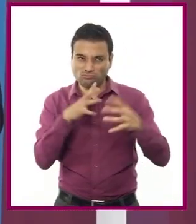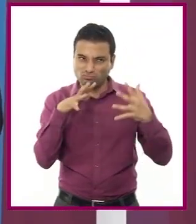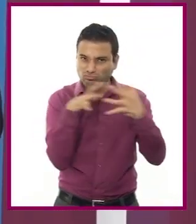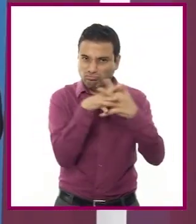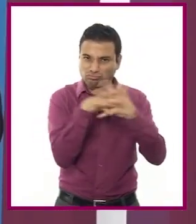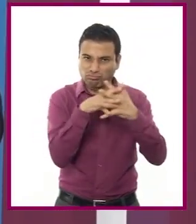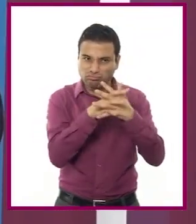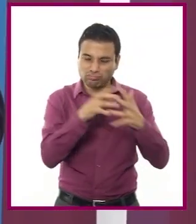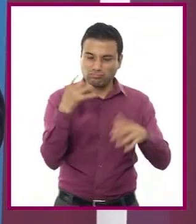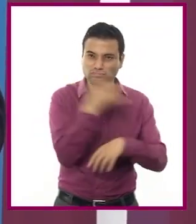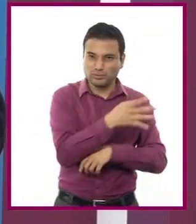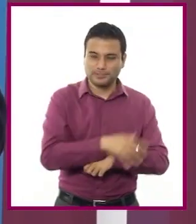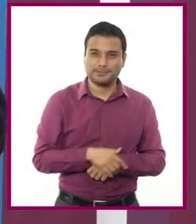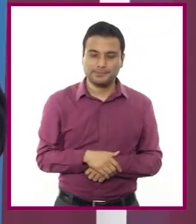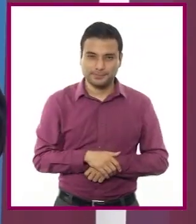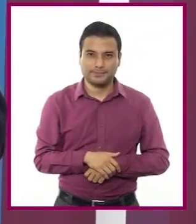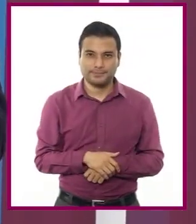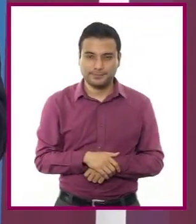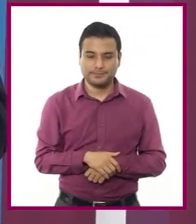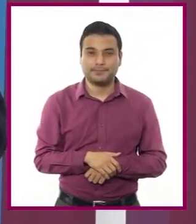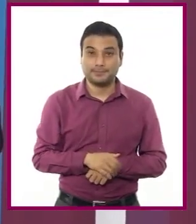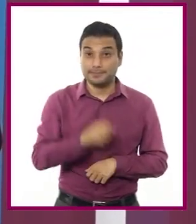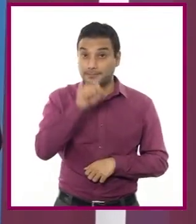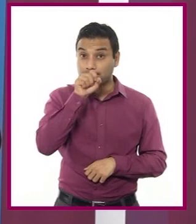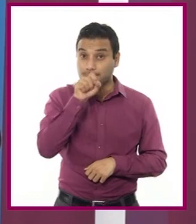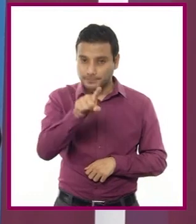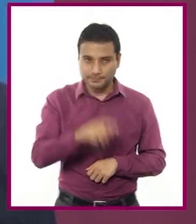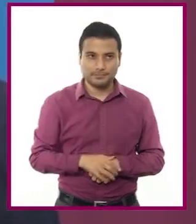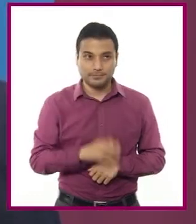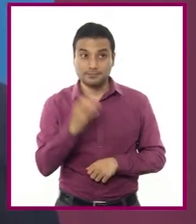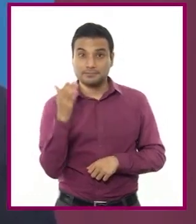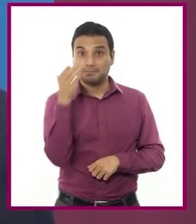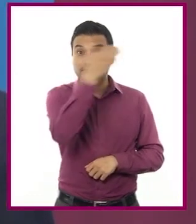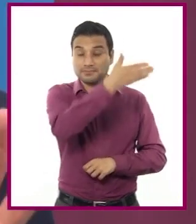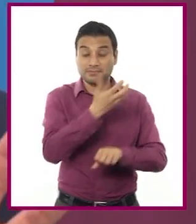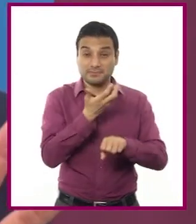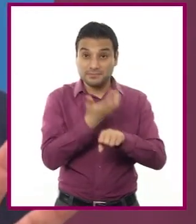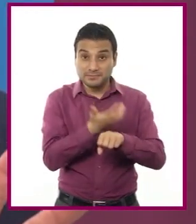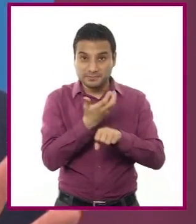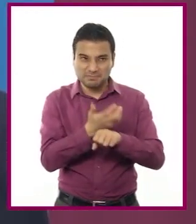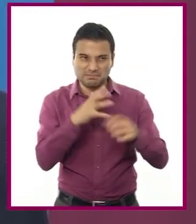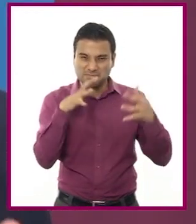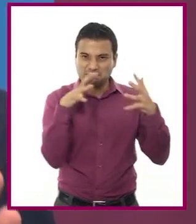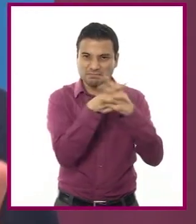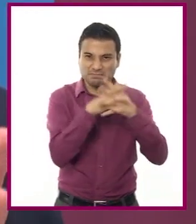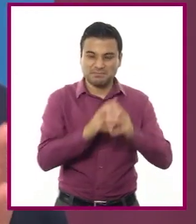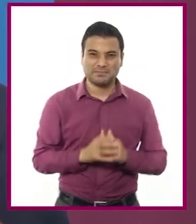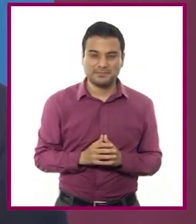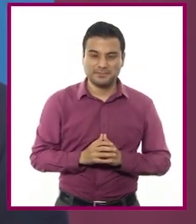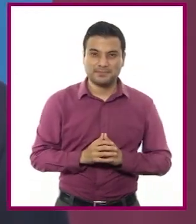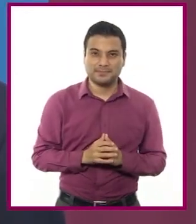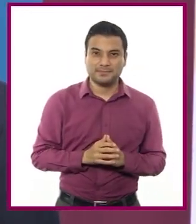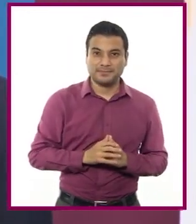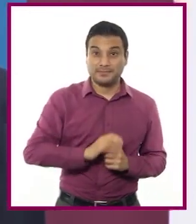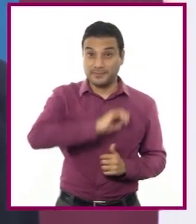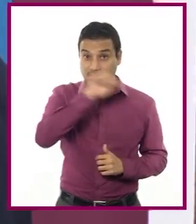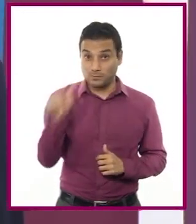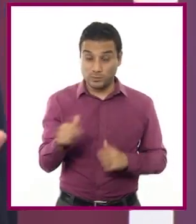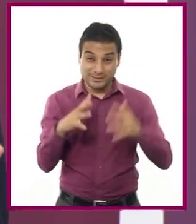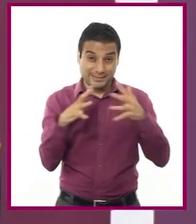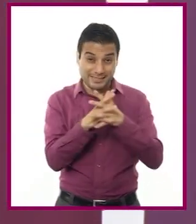norteamericanas, perpetrando incluso ataques en suelo americano. Tras 3 décadas de haber terminado la Guerra